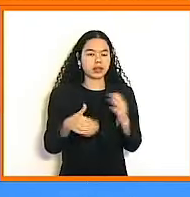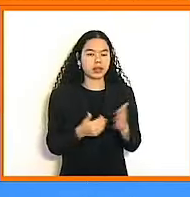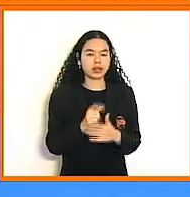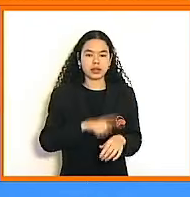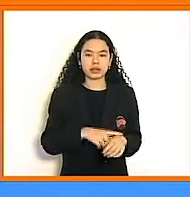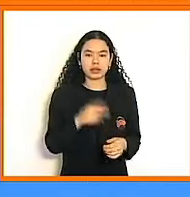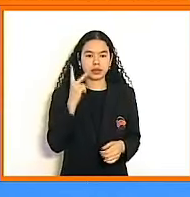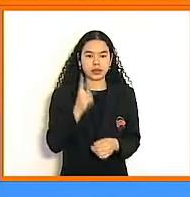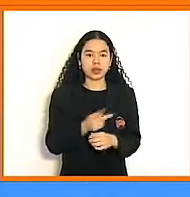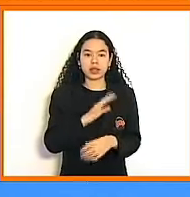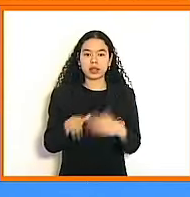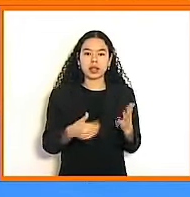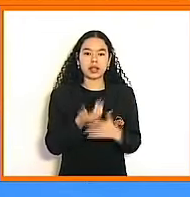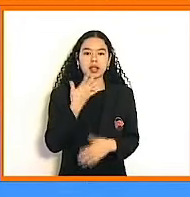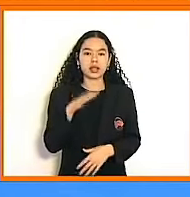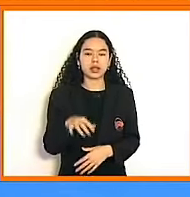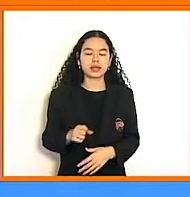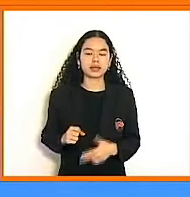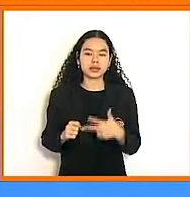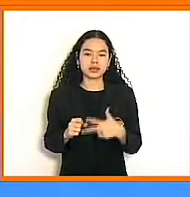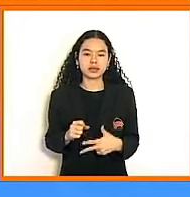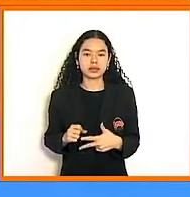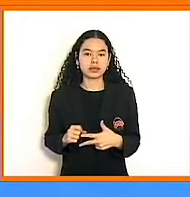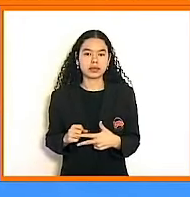este es suerte.